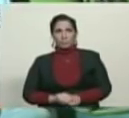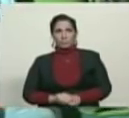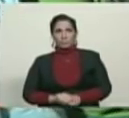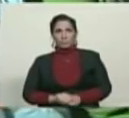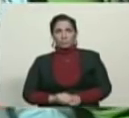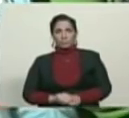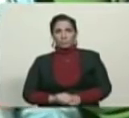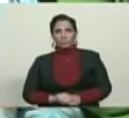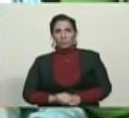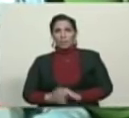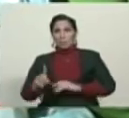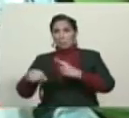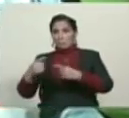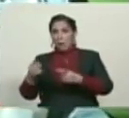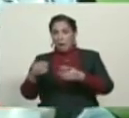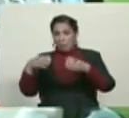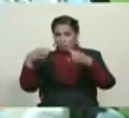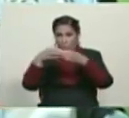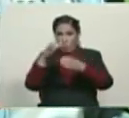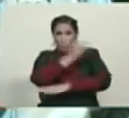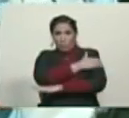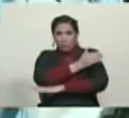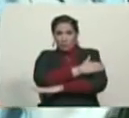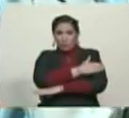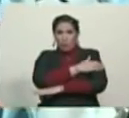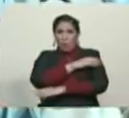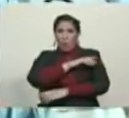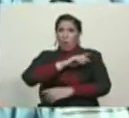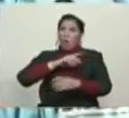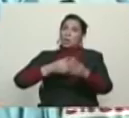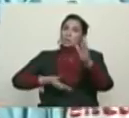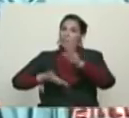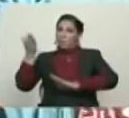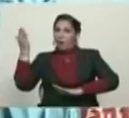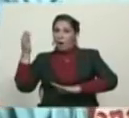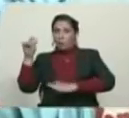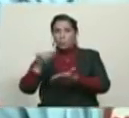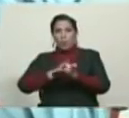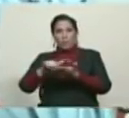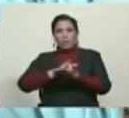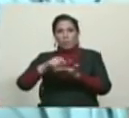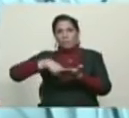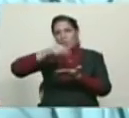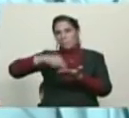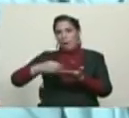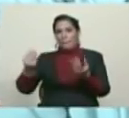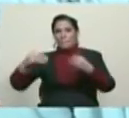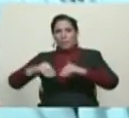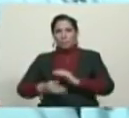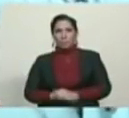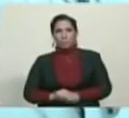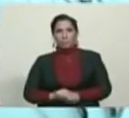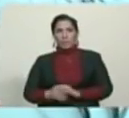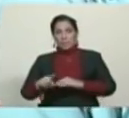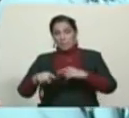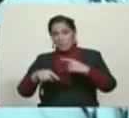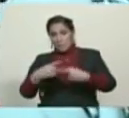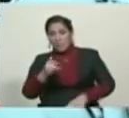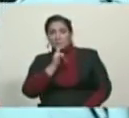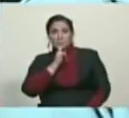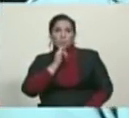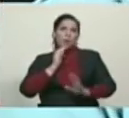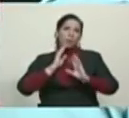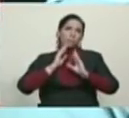allá a Nueva York a firmar un pacto. Nosotros, debo informar, que el día 23 de